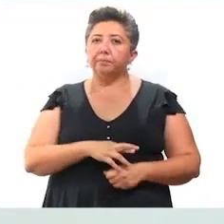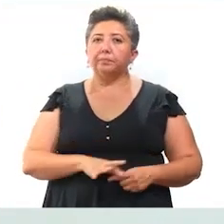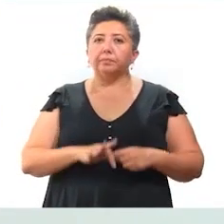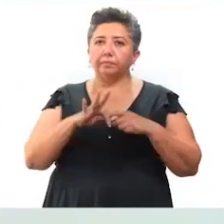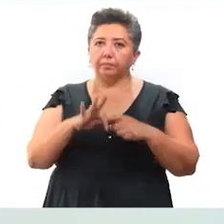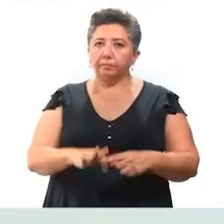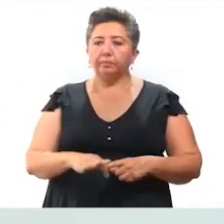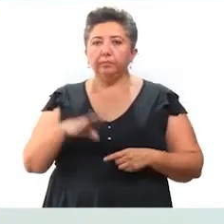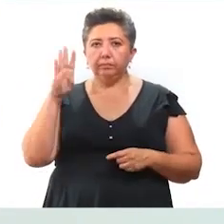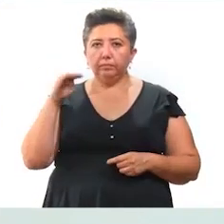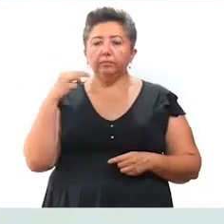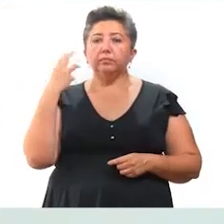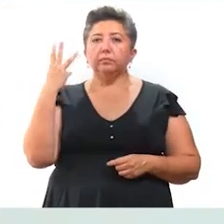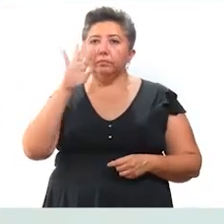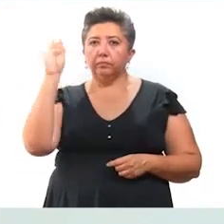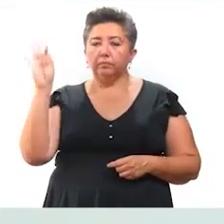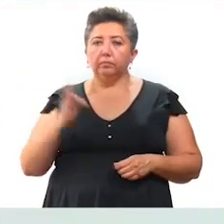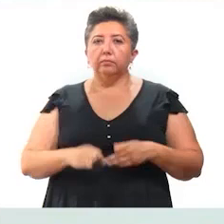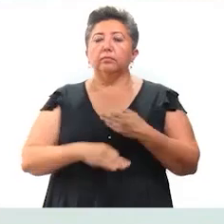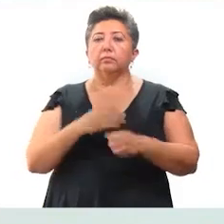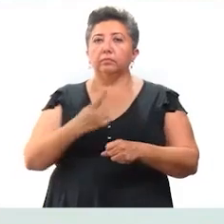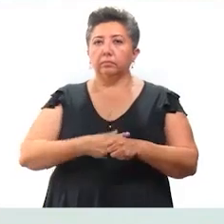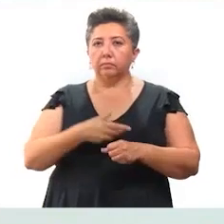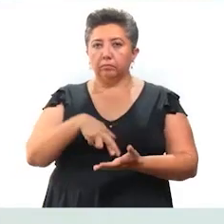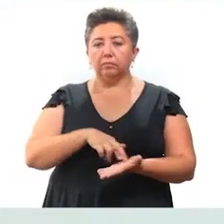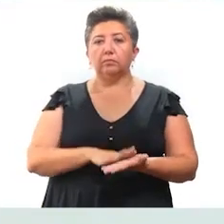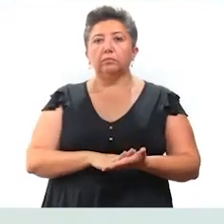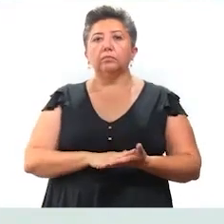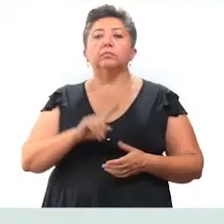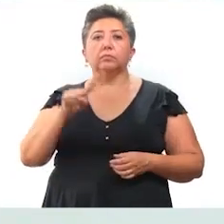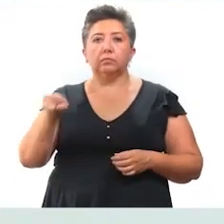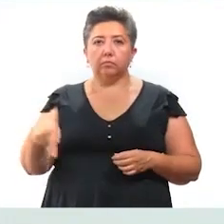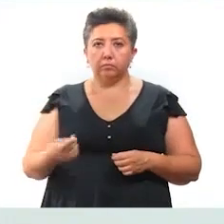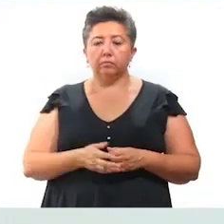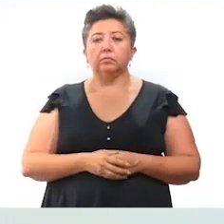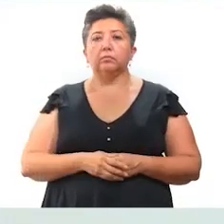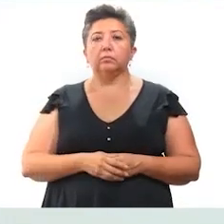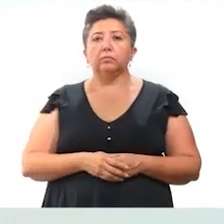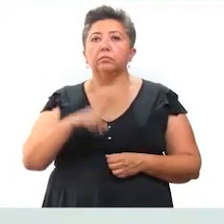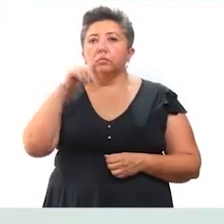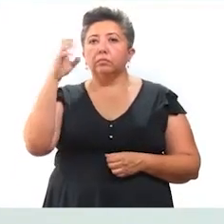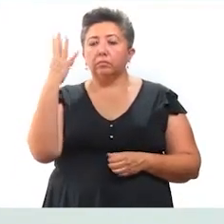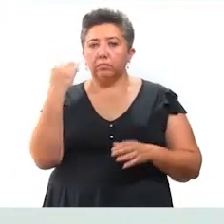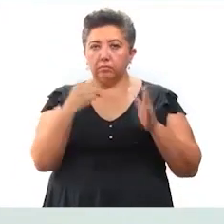cifra representa el 93% del total de contagios registrados, que es